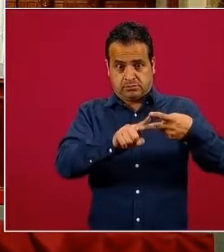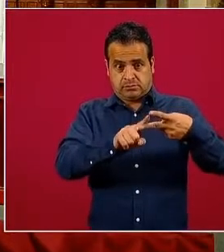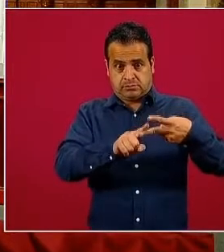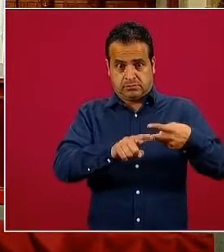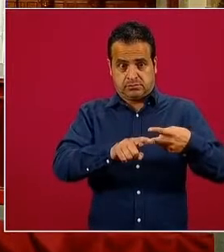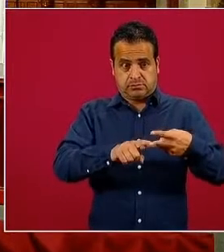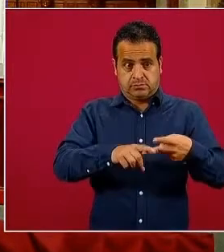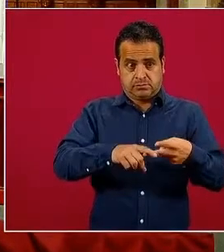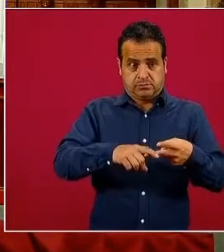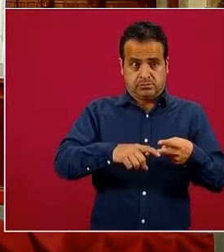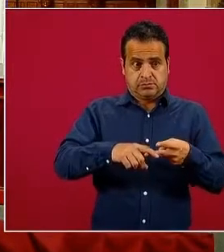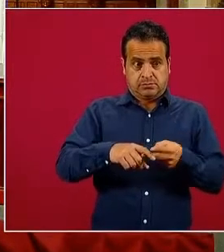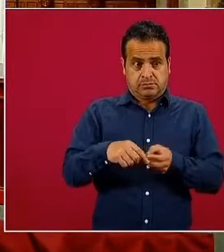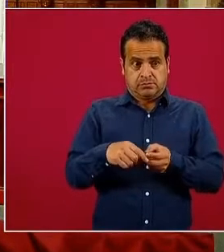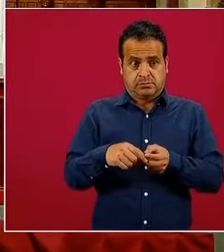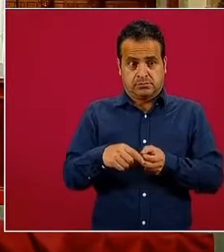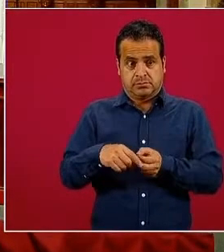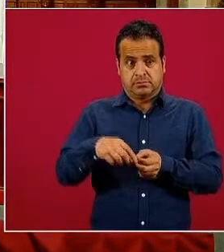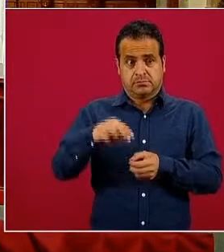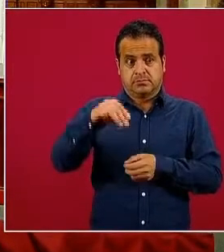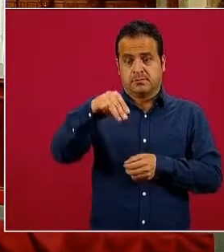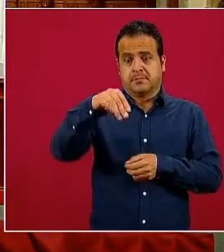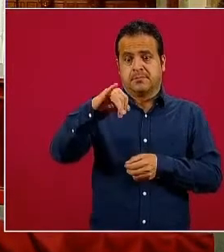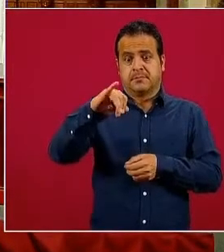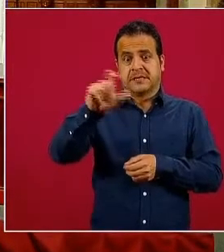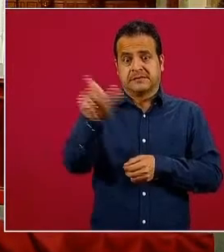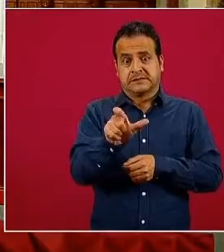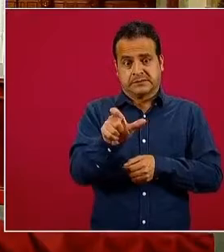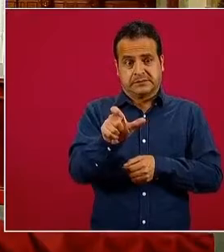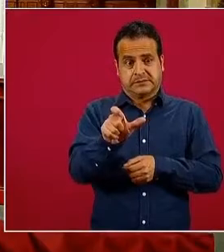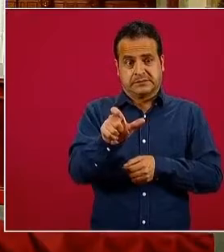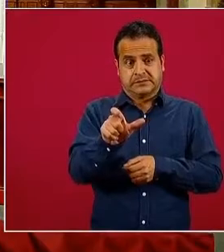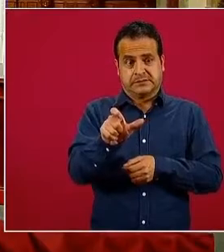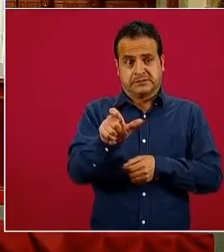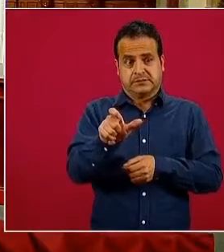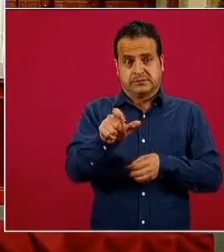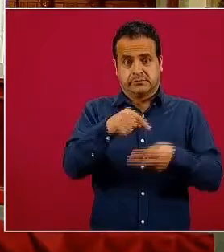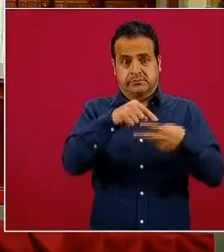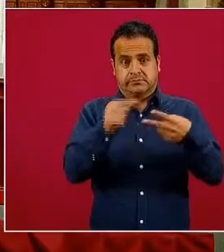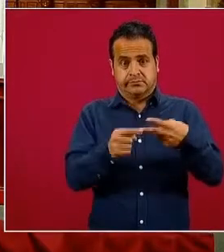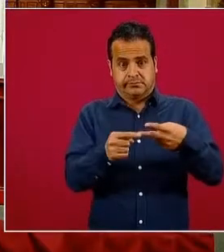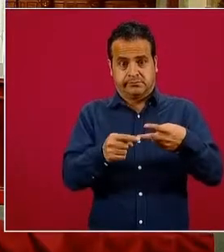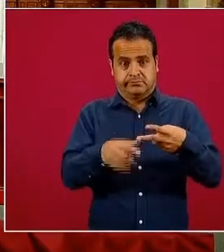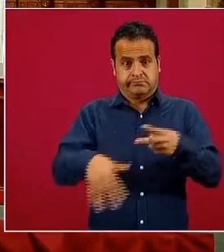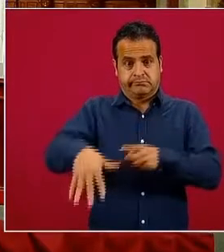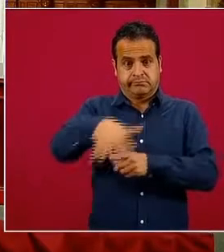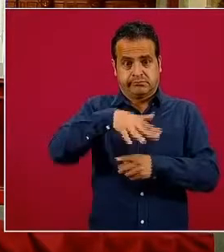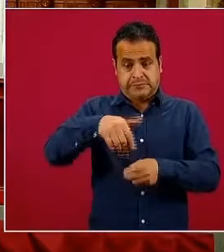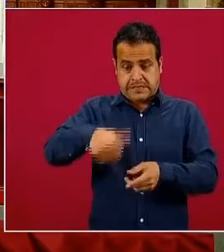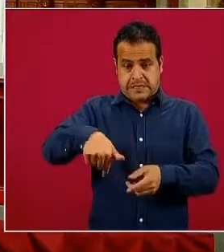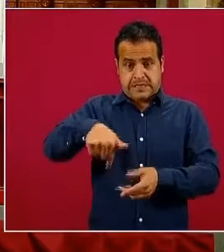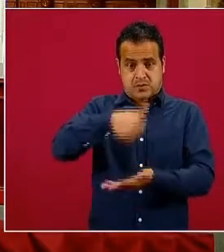de la Ciudad de México que tienen tradiciones muy cimentadas y muy